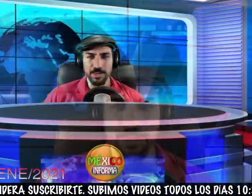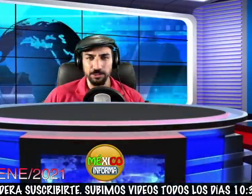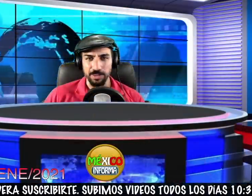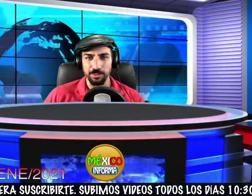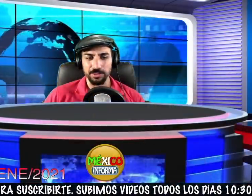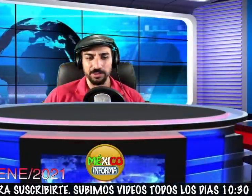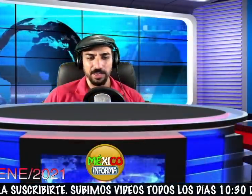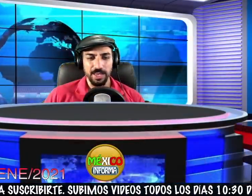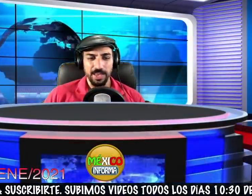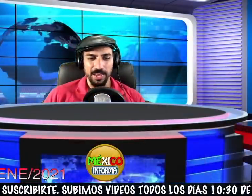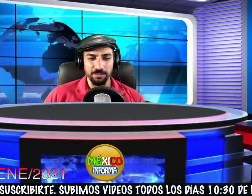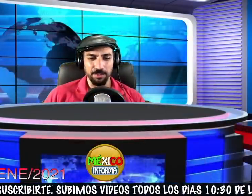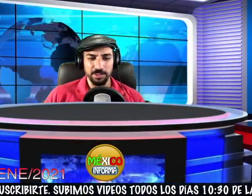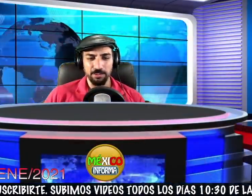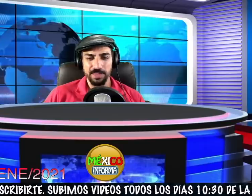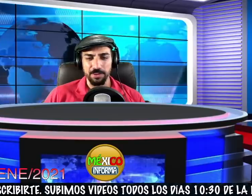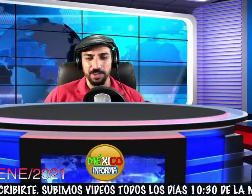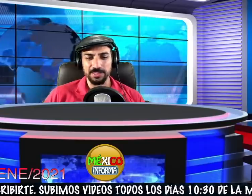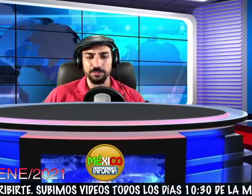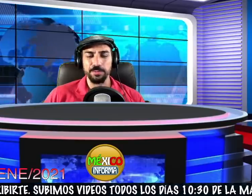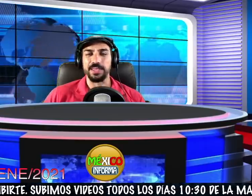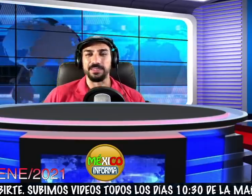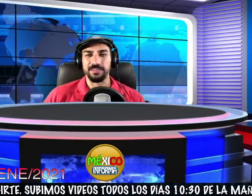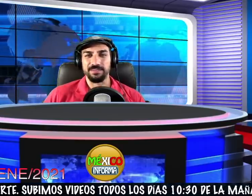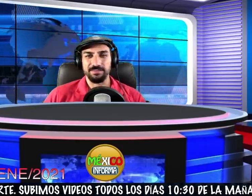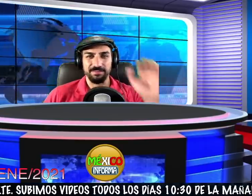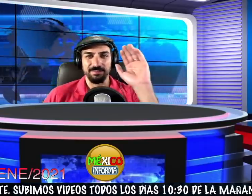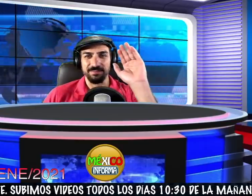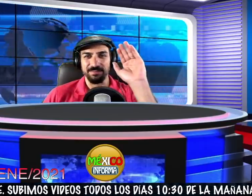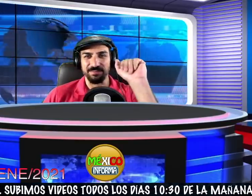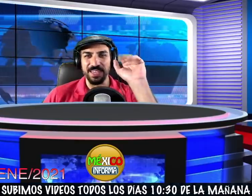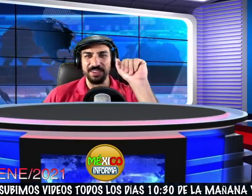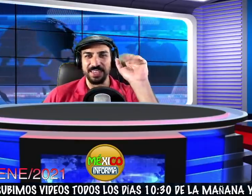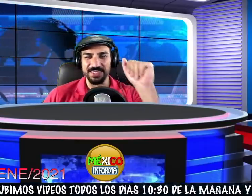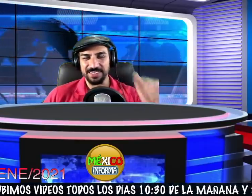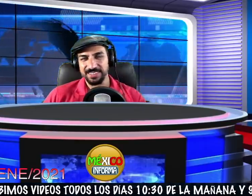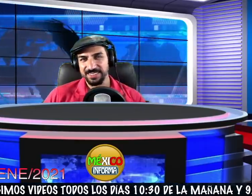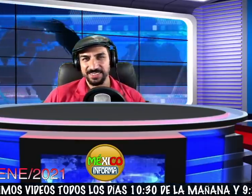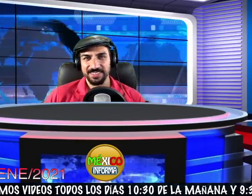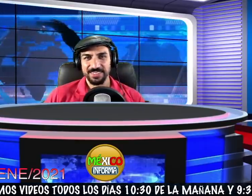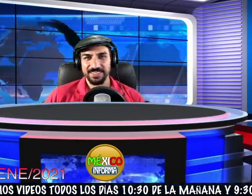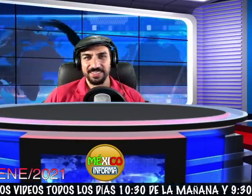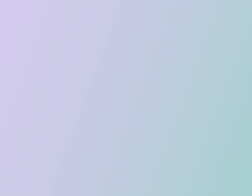y nos vemos en un próximo video. Que estés muy bien. Bye, bye.